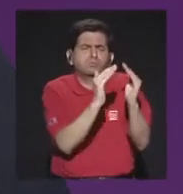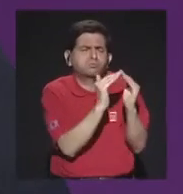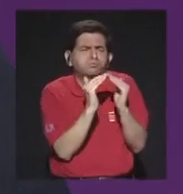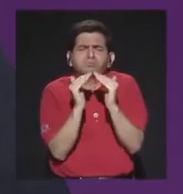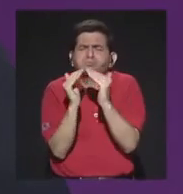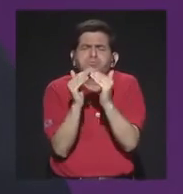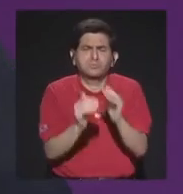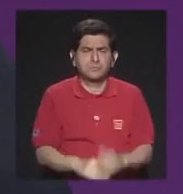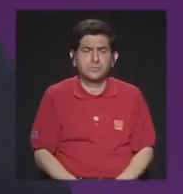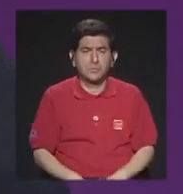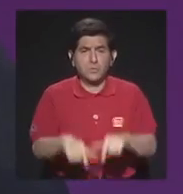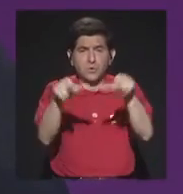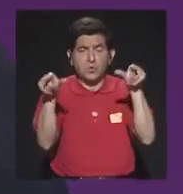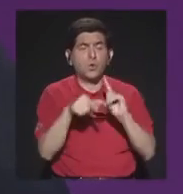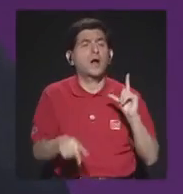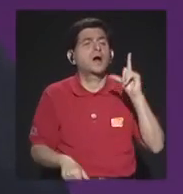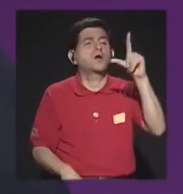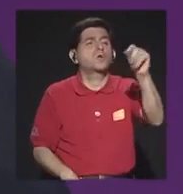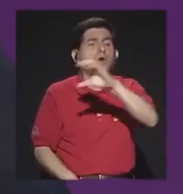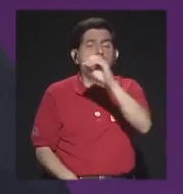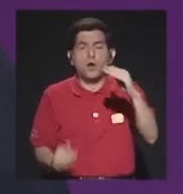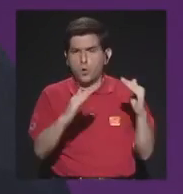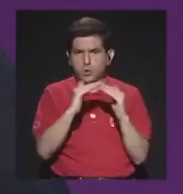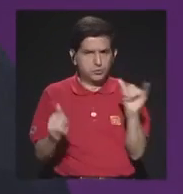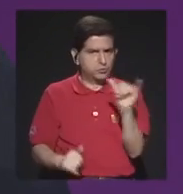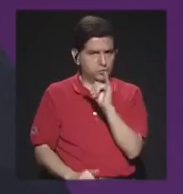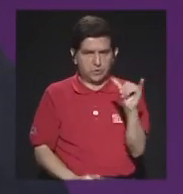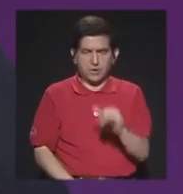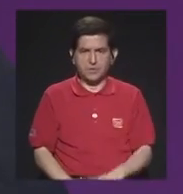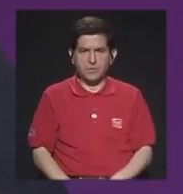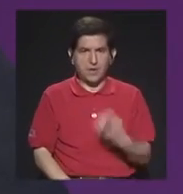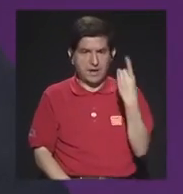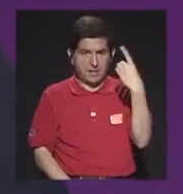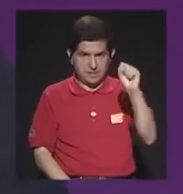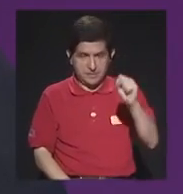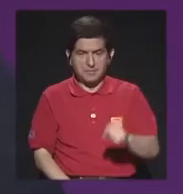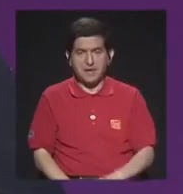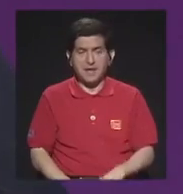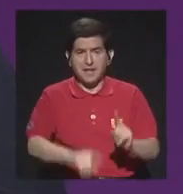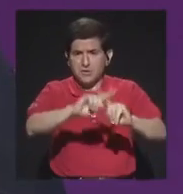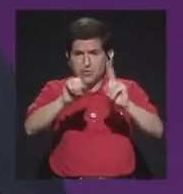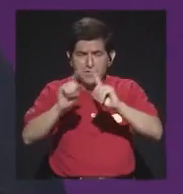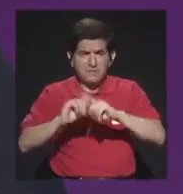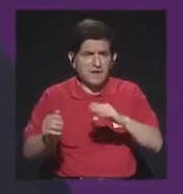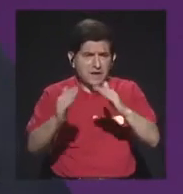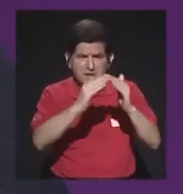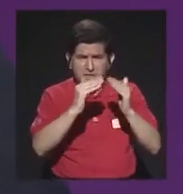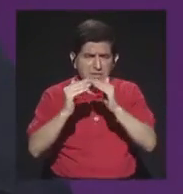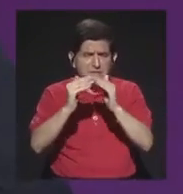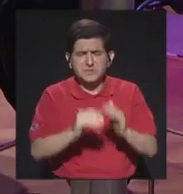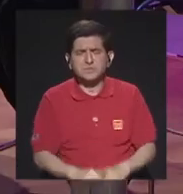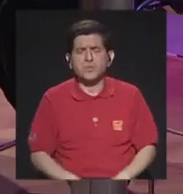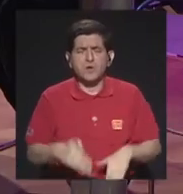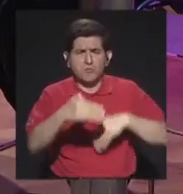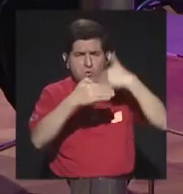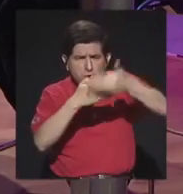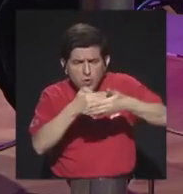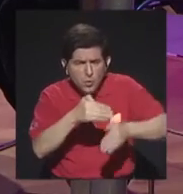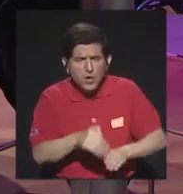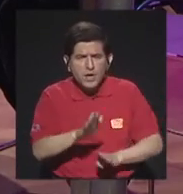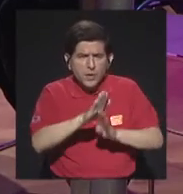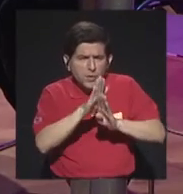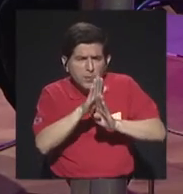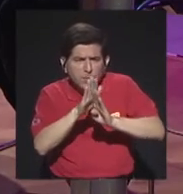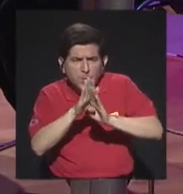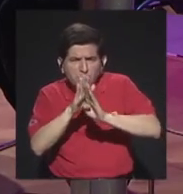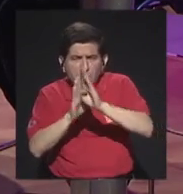Que tiene zonas rurales y urbanas, e inclusive separados de madre de pueblos, ¿verdad? Que creció